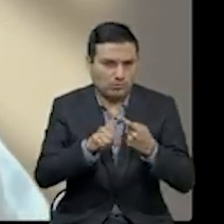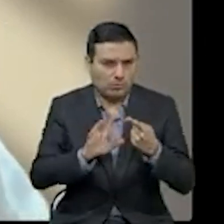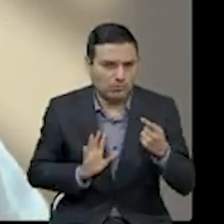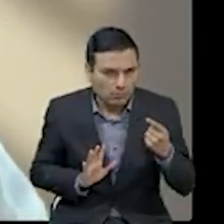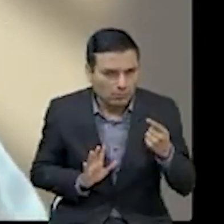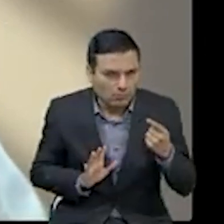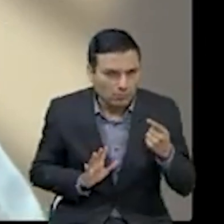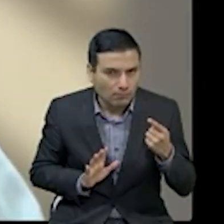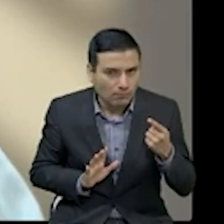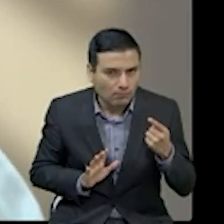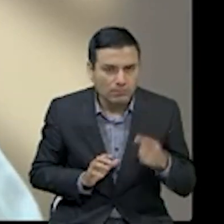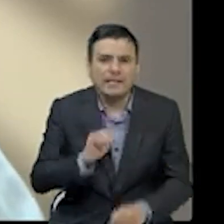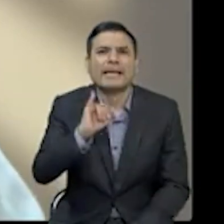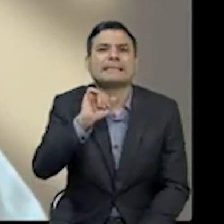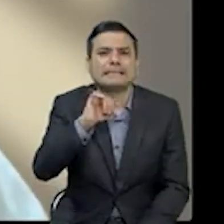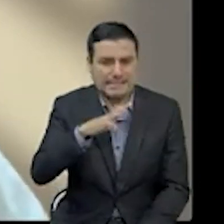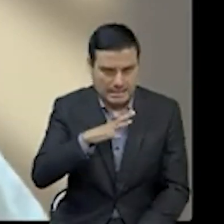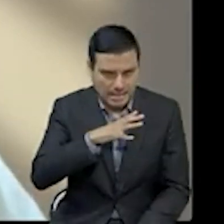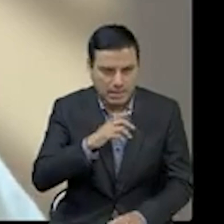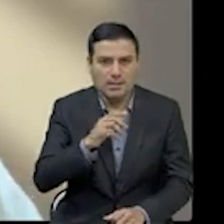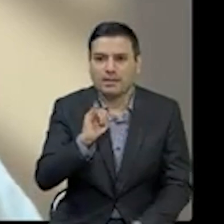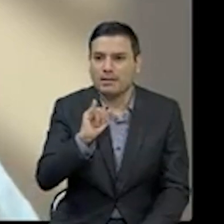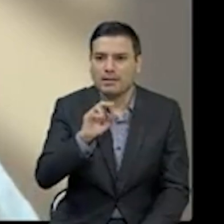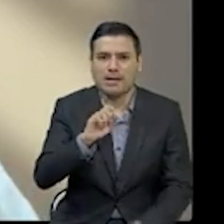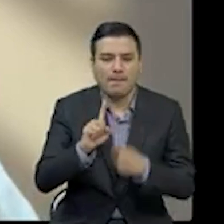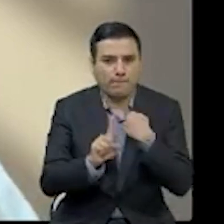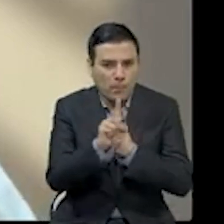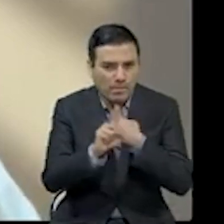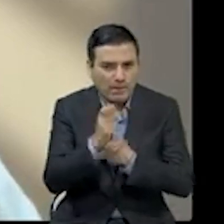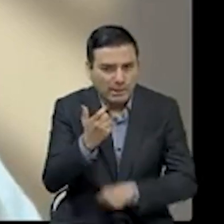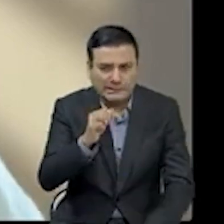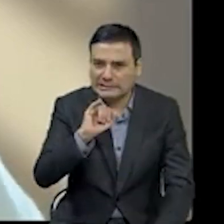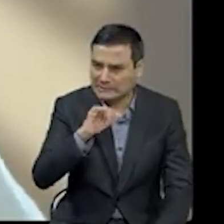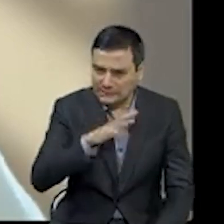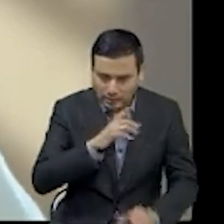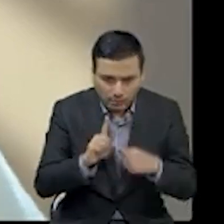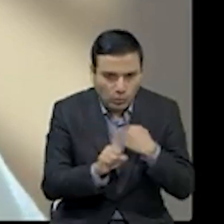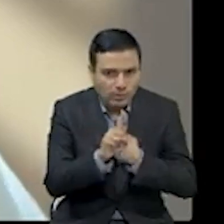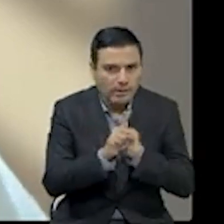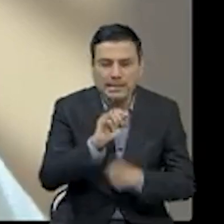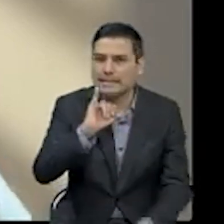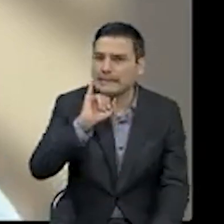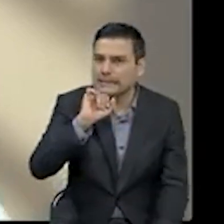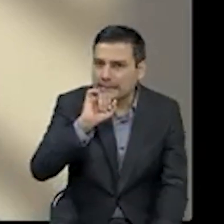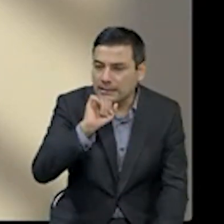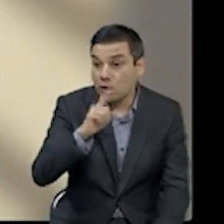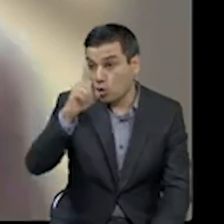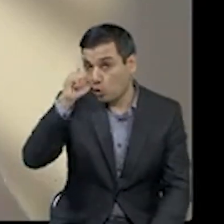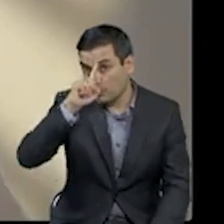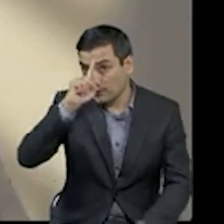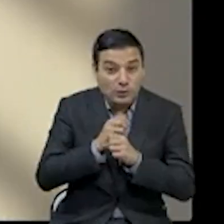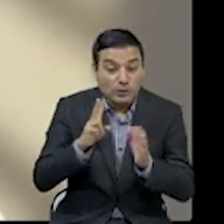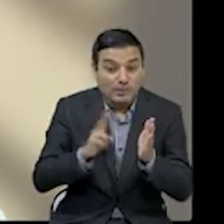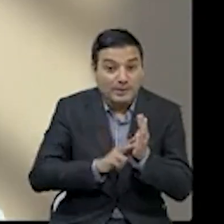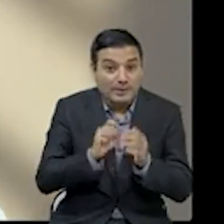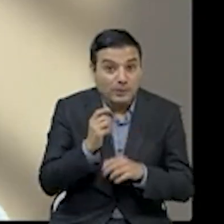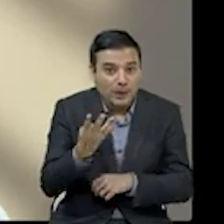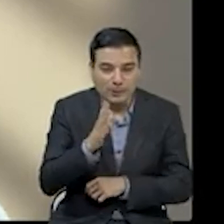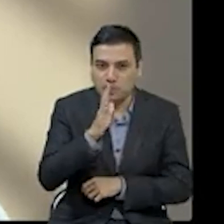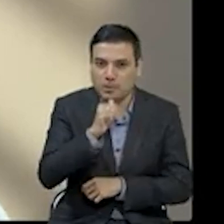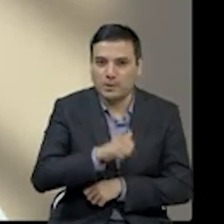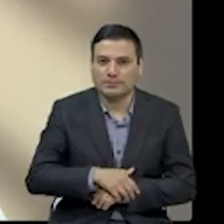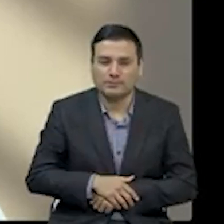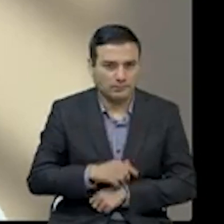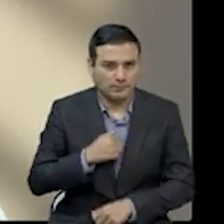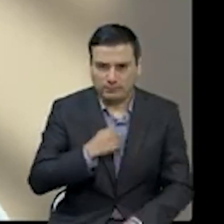De forma tal que sí hay un problema presupuestal para realizar las tareas del INE, independientemente de los salarios de los consejeros. Y le digo a